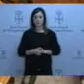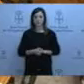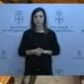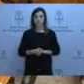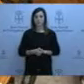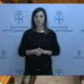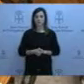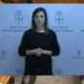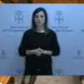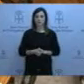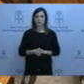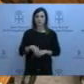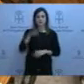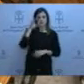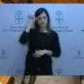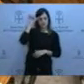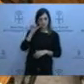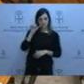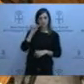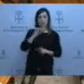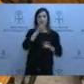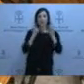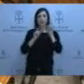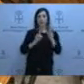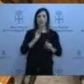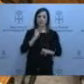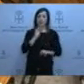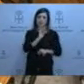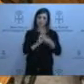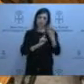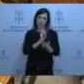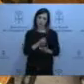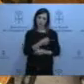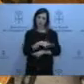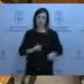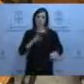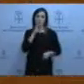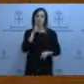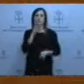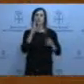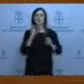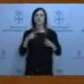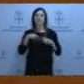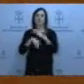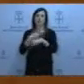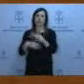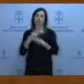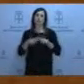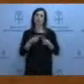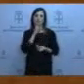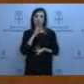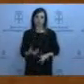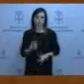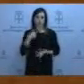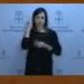una pregunta que no es retórica sobre la utilidad de este trámite. Supongo que no es sorpresa para